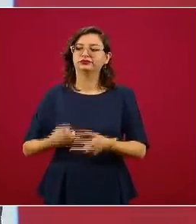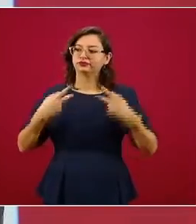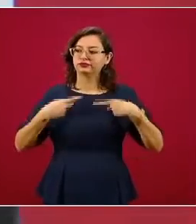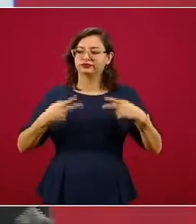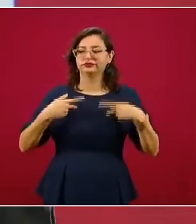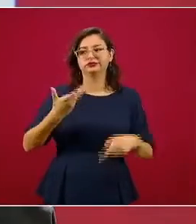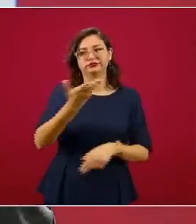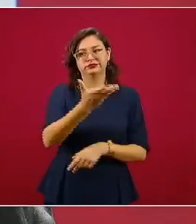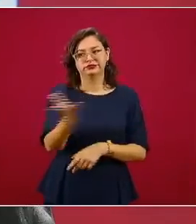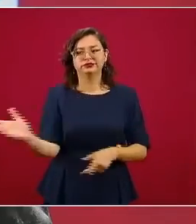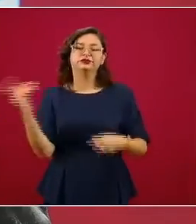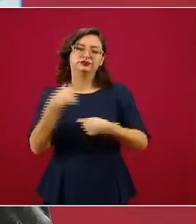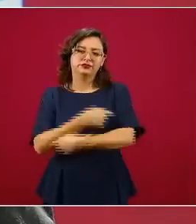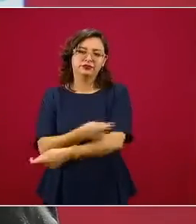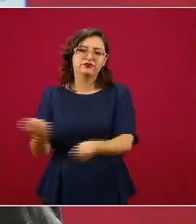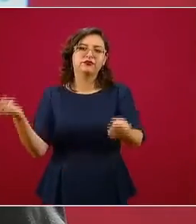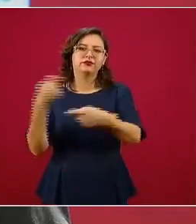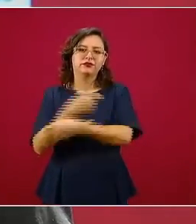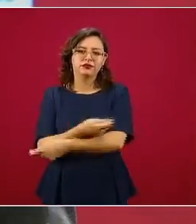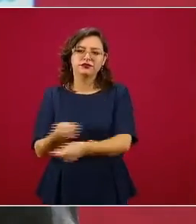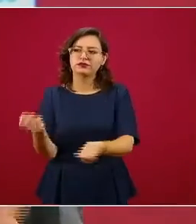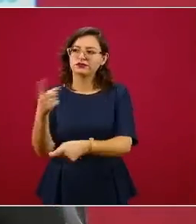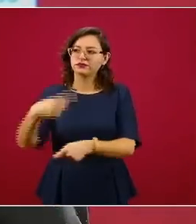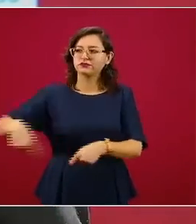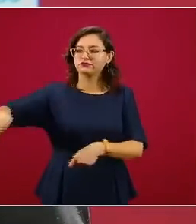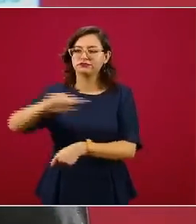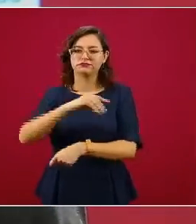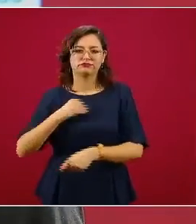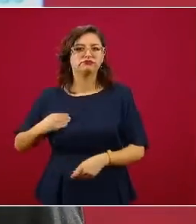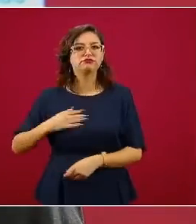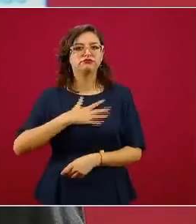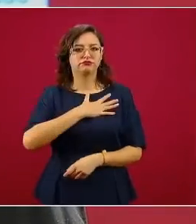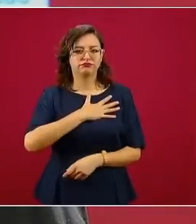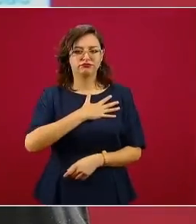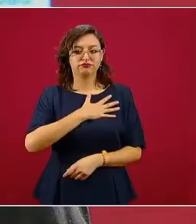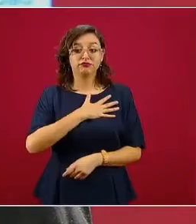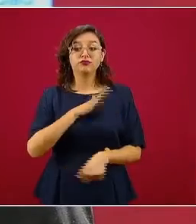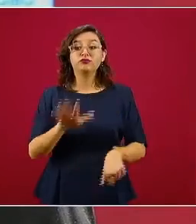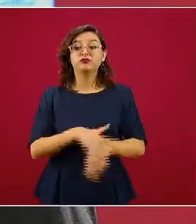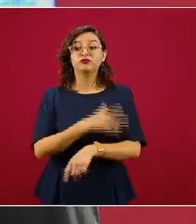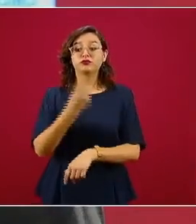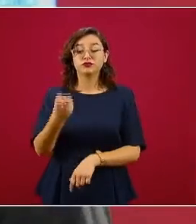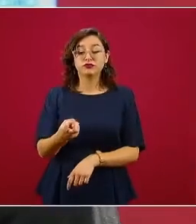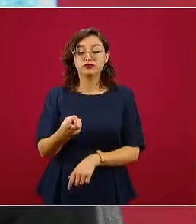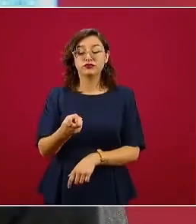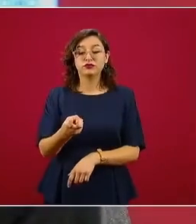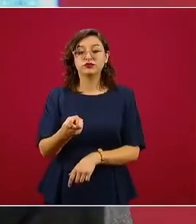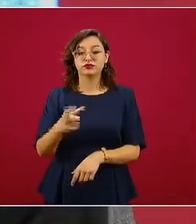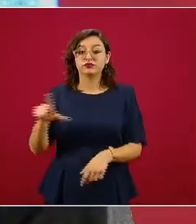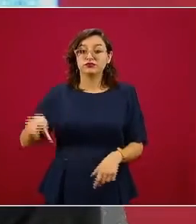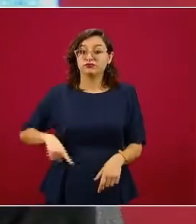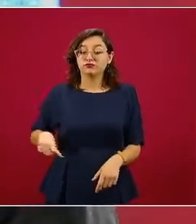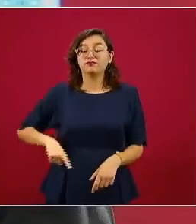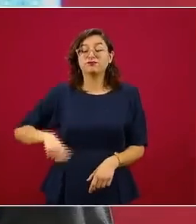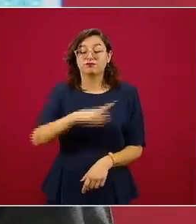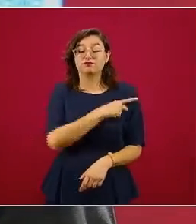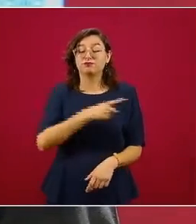a el bienestar de la gente, porque esa es la función del gobierno. Yo había llegado al